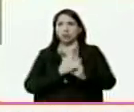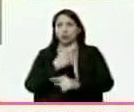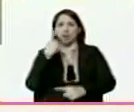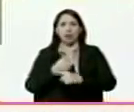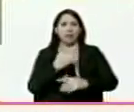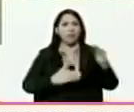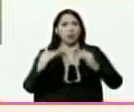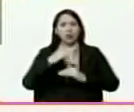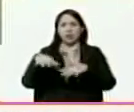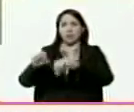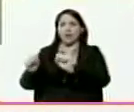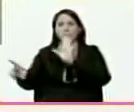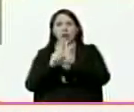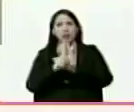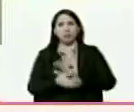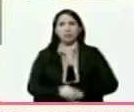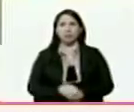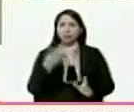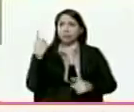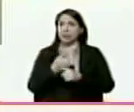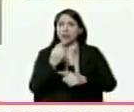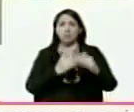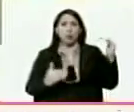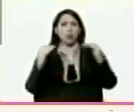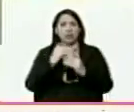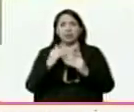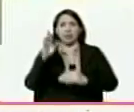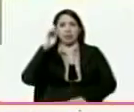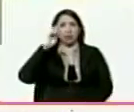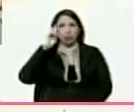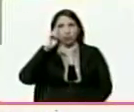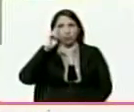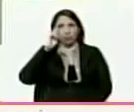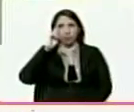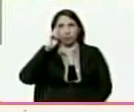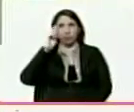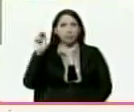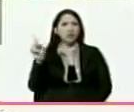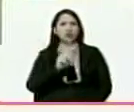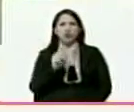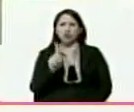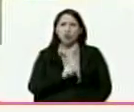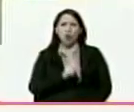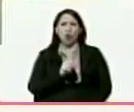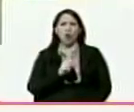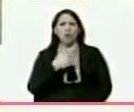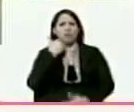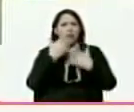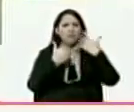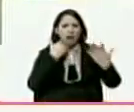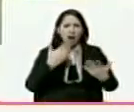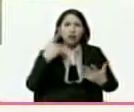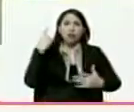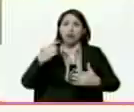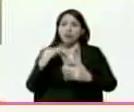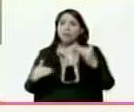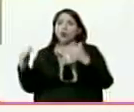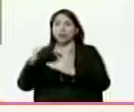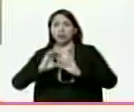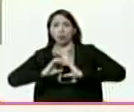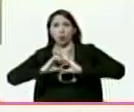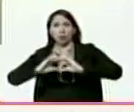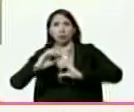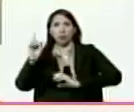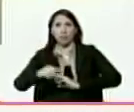el imperio de la ley, tiene que imponerse la razón, no la barbarie, pero también tiene que imponerse el corazón.